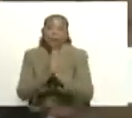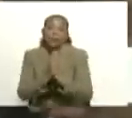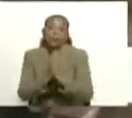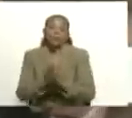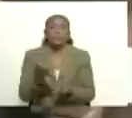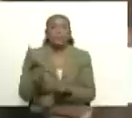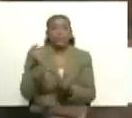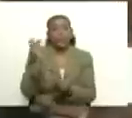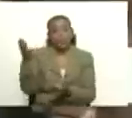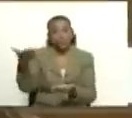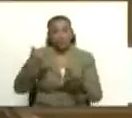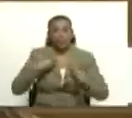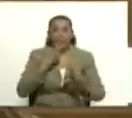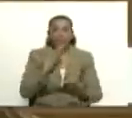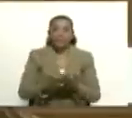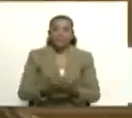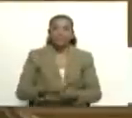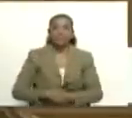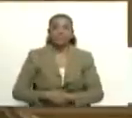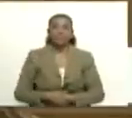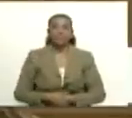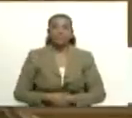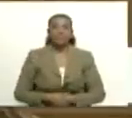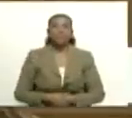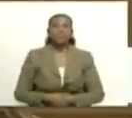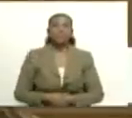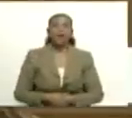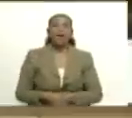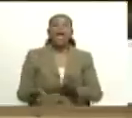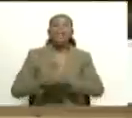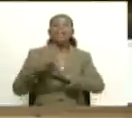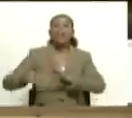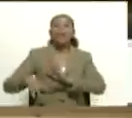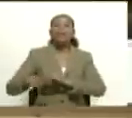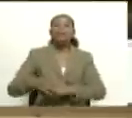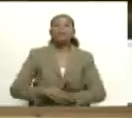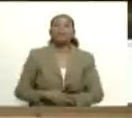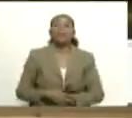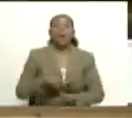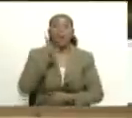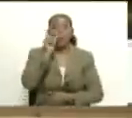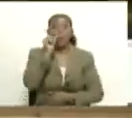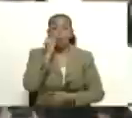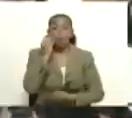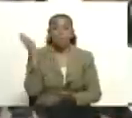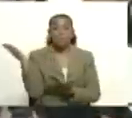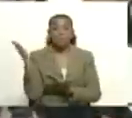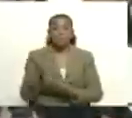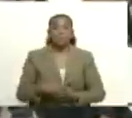diputado. Gracias. Déjame el derecho de palabra al diputado Bernabé Gutiérrez.